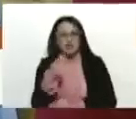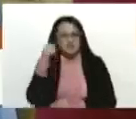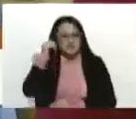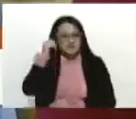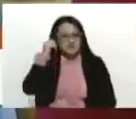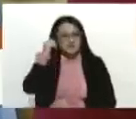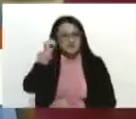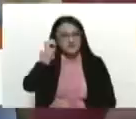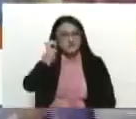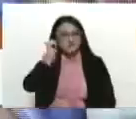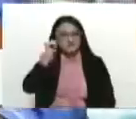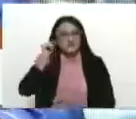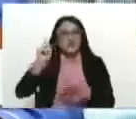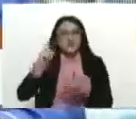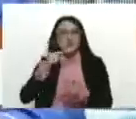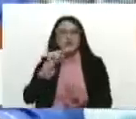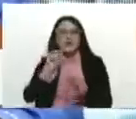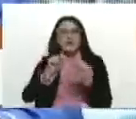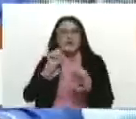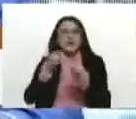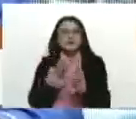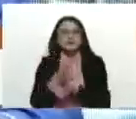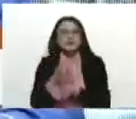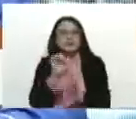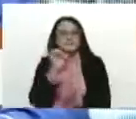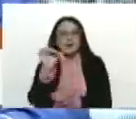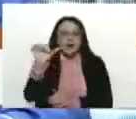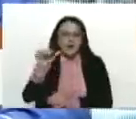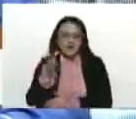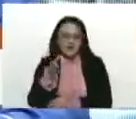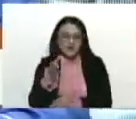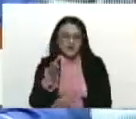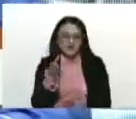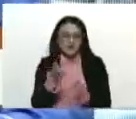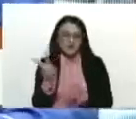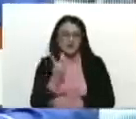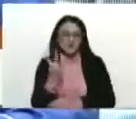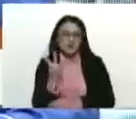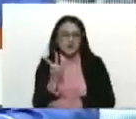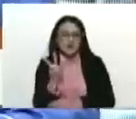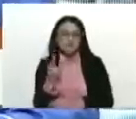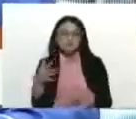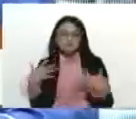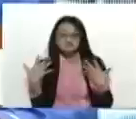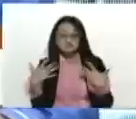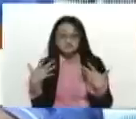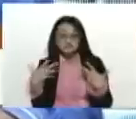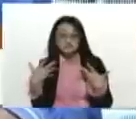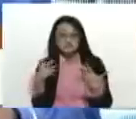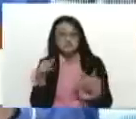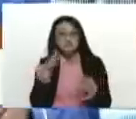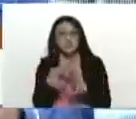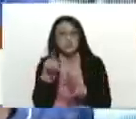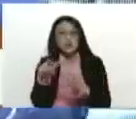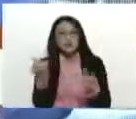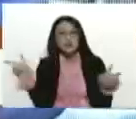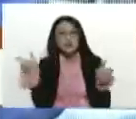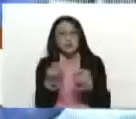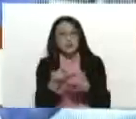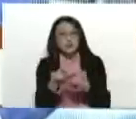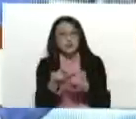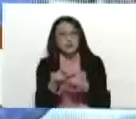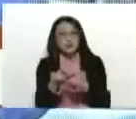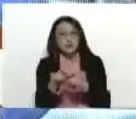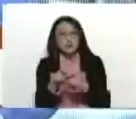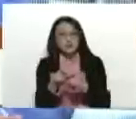o como quieren decir en el mundo que está Venezuela nos alegramos de este evento Porque además